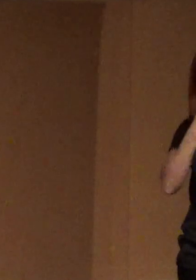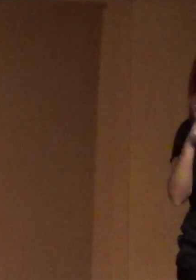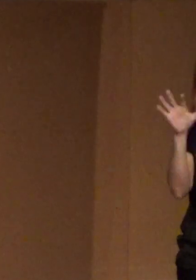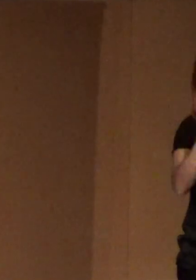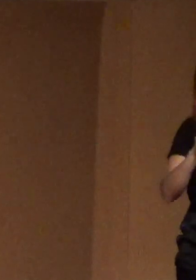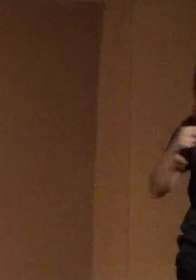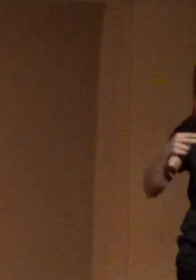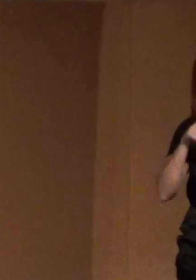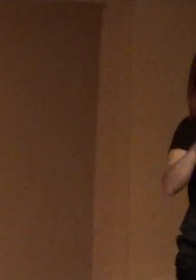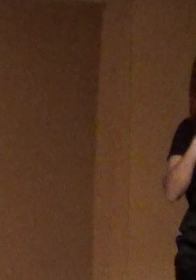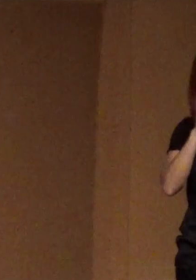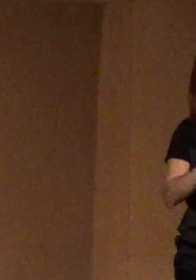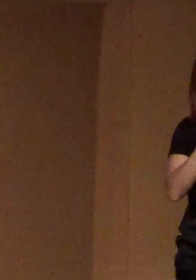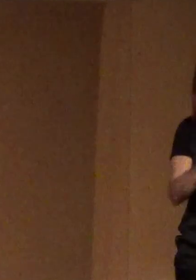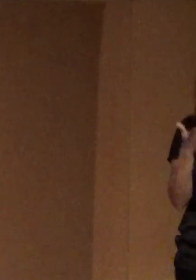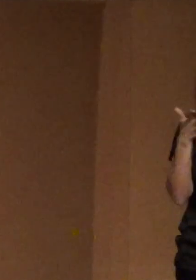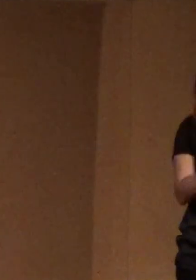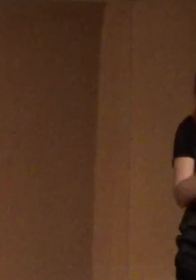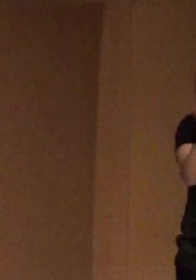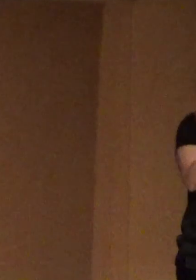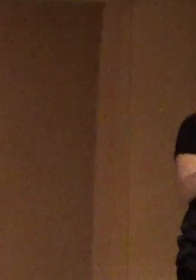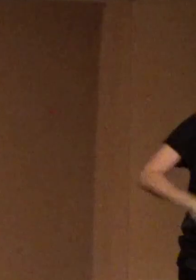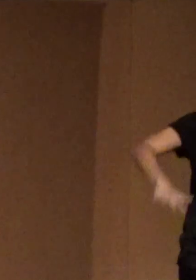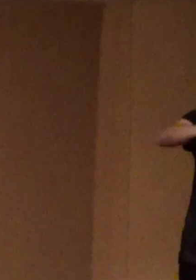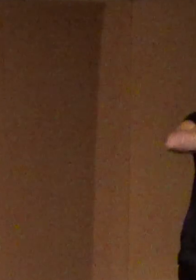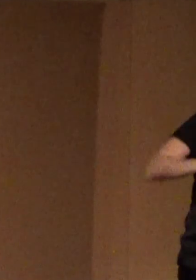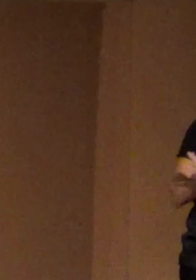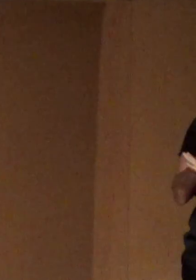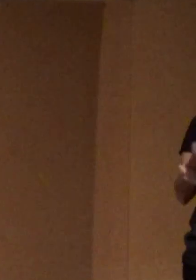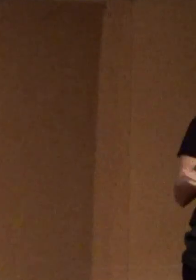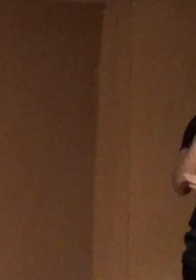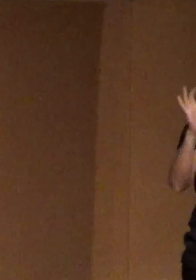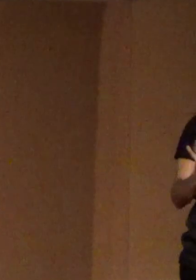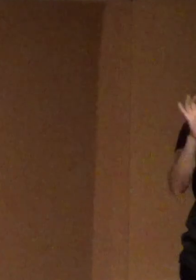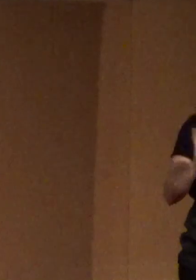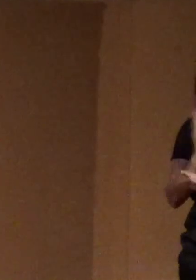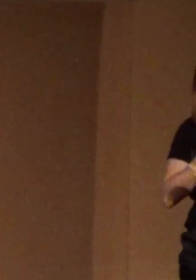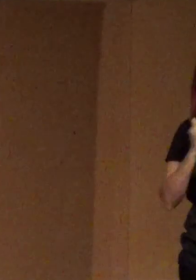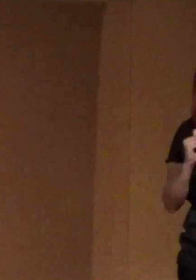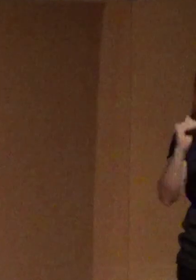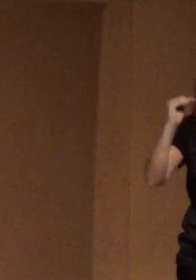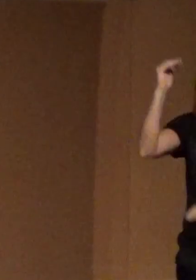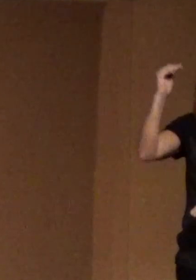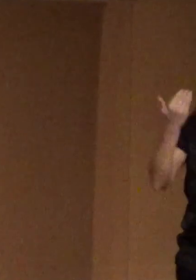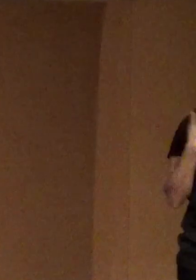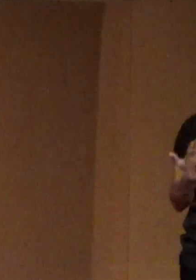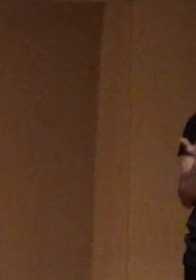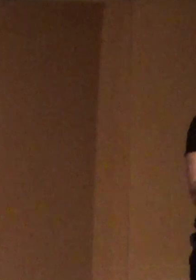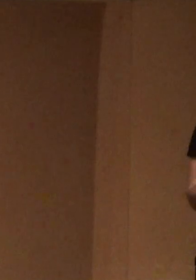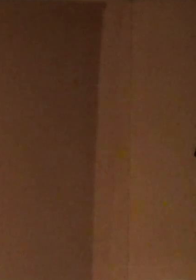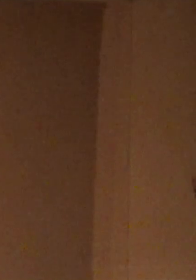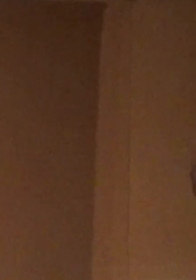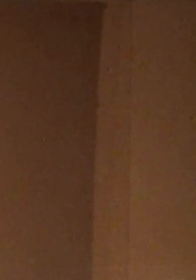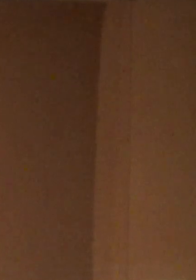multiplica por 3. O sea que el factor ambiental también incide de forma muy relevante, ¿no? Hay ya estudios que se han hecho